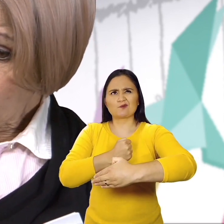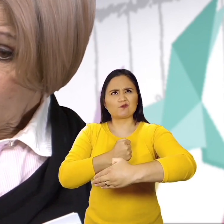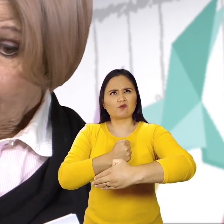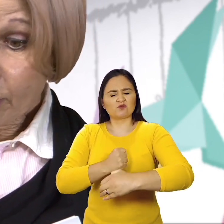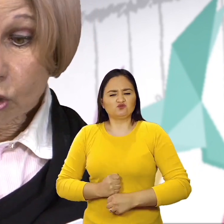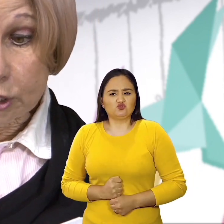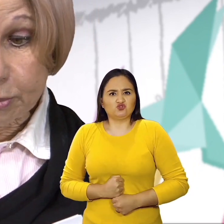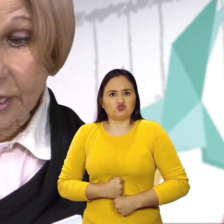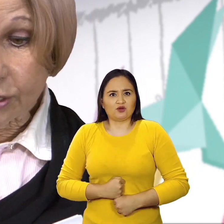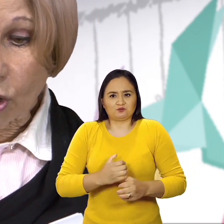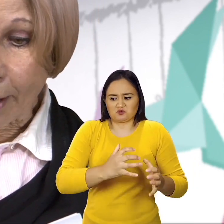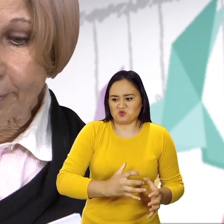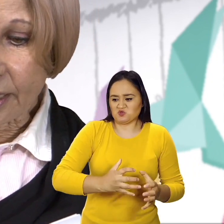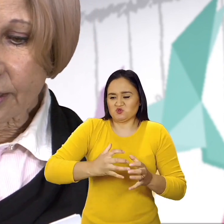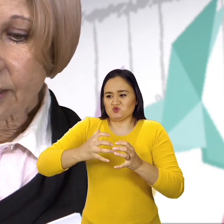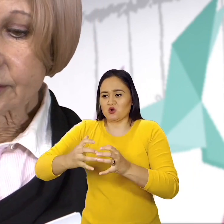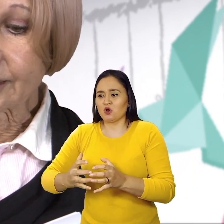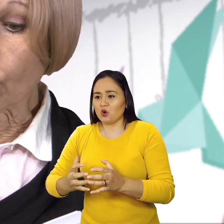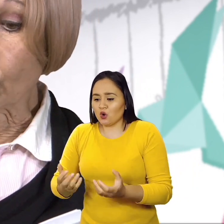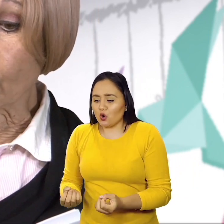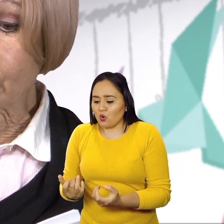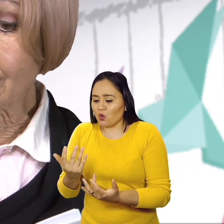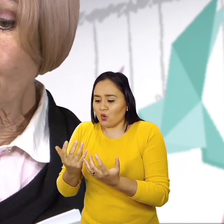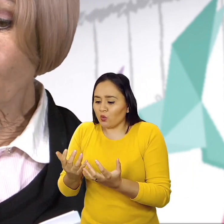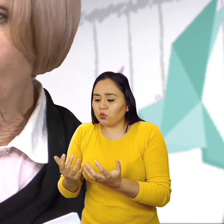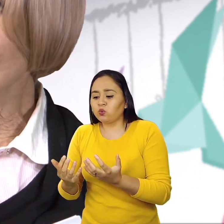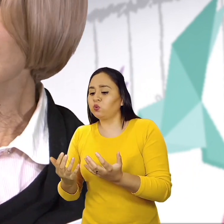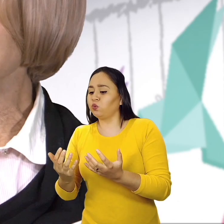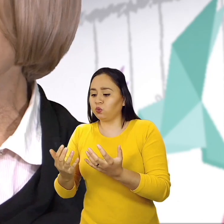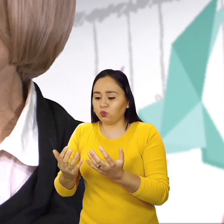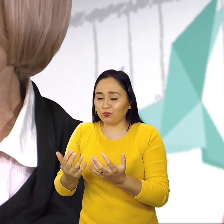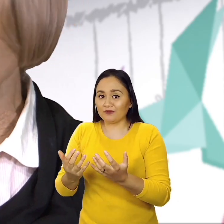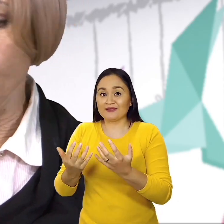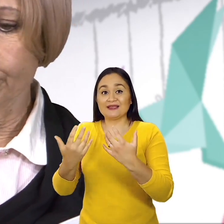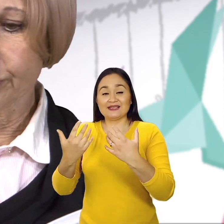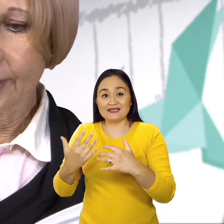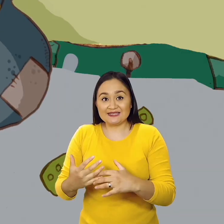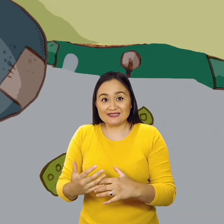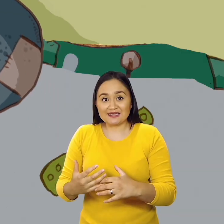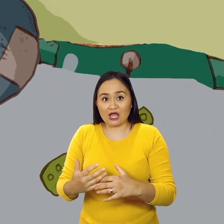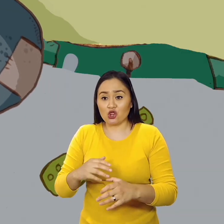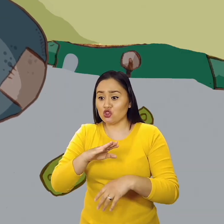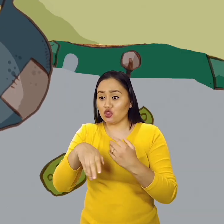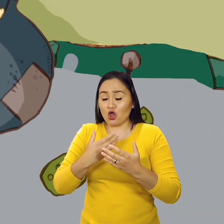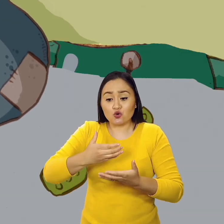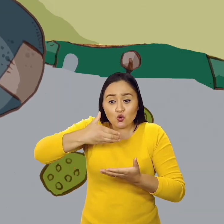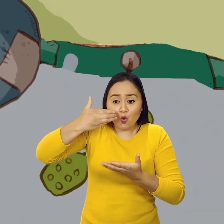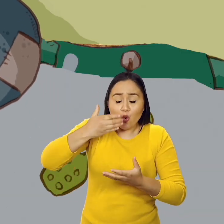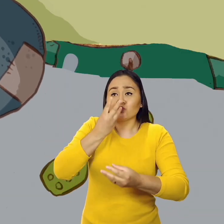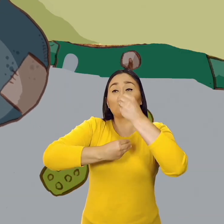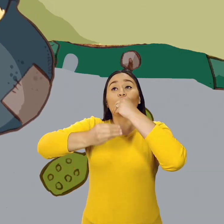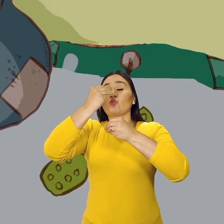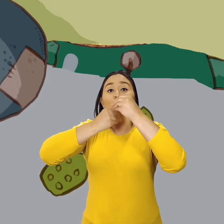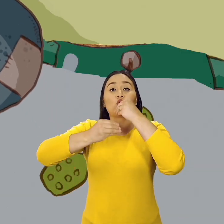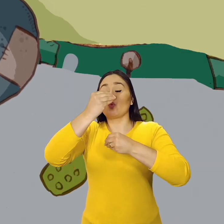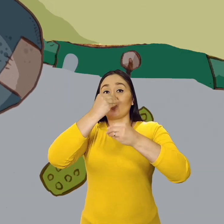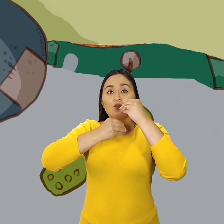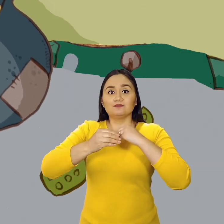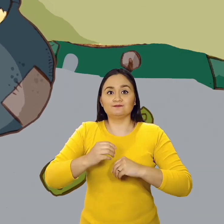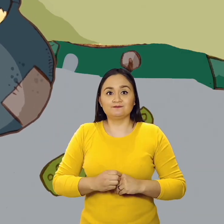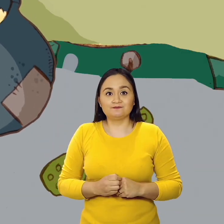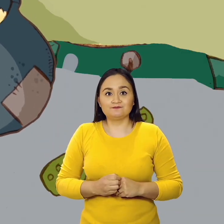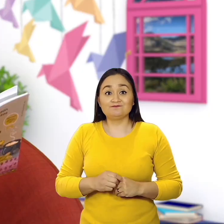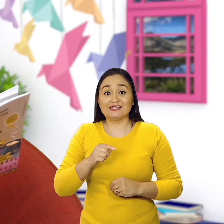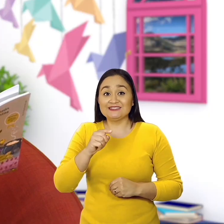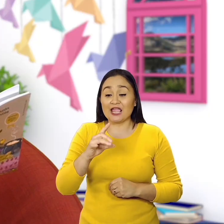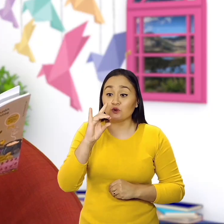sopa, pero después le dio hambre. Sacó la olla del fuego y la sopló. Cuando se enfrió, se comió toda